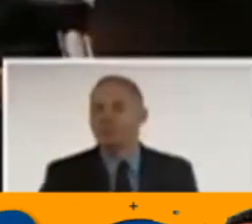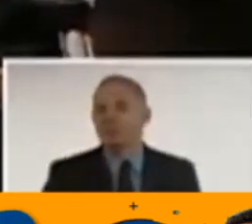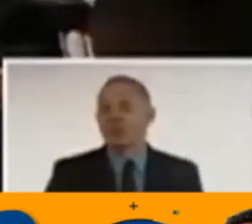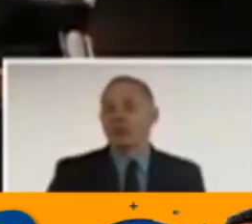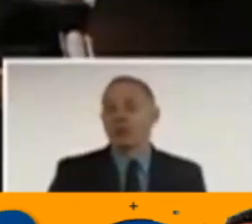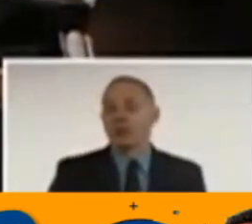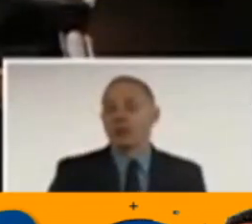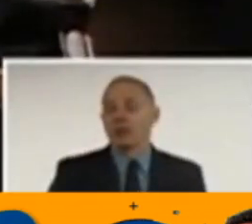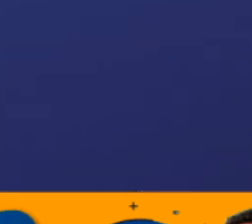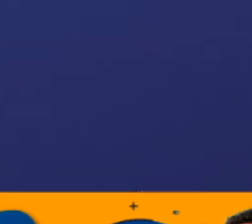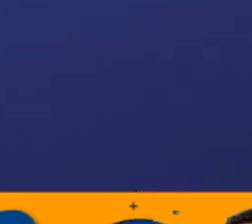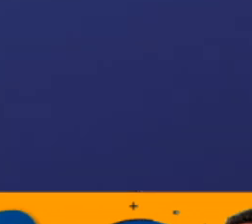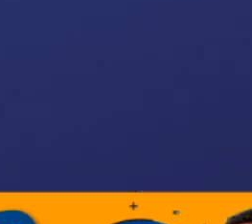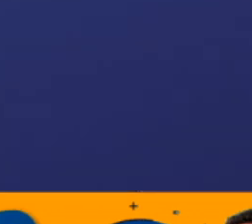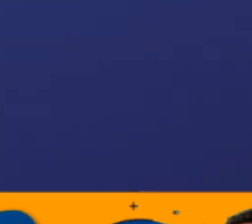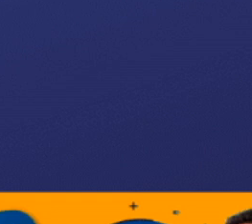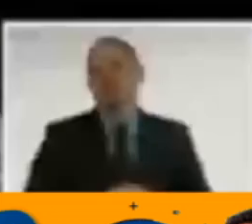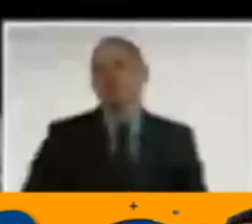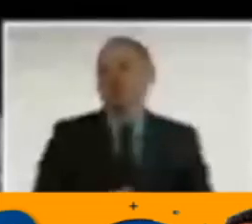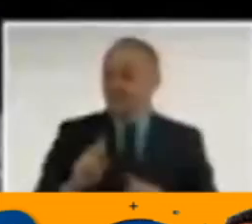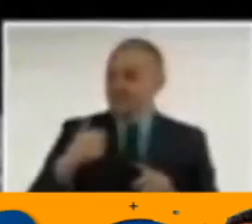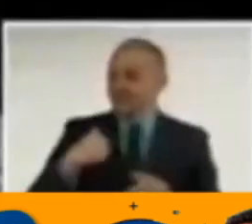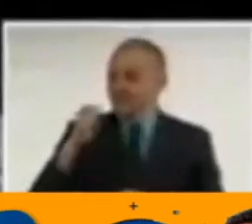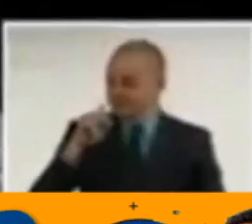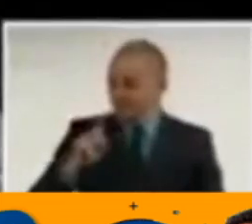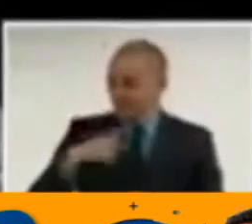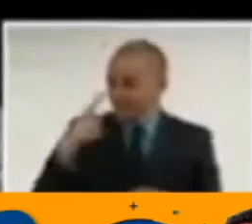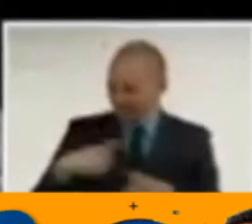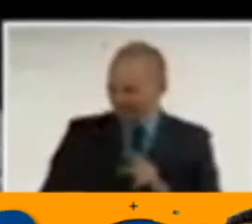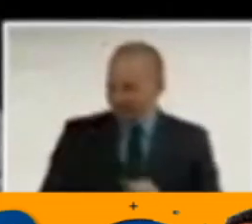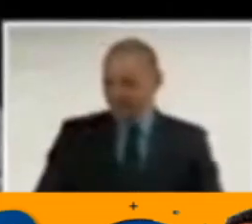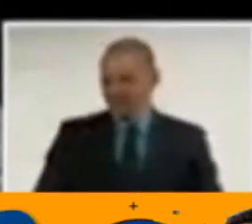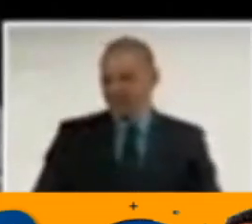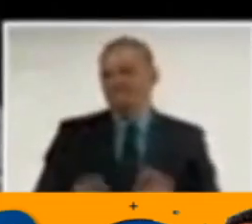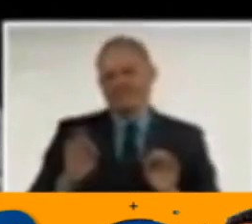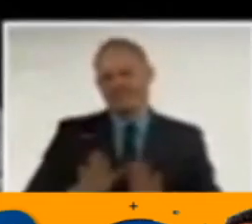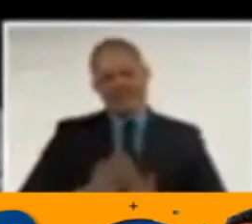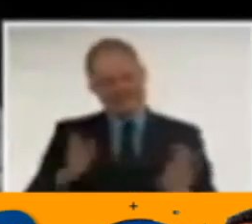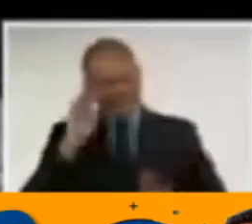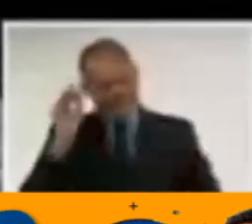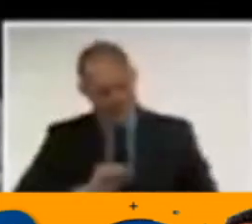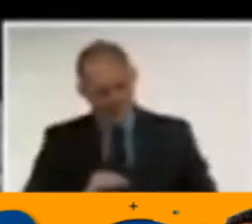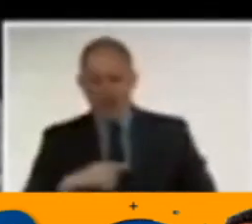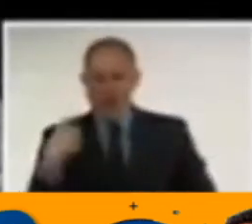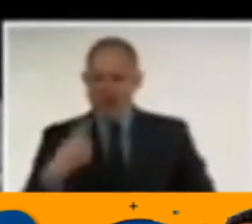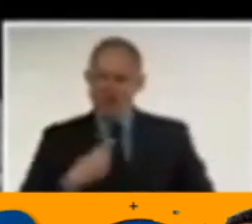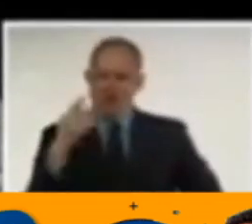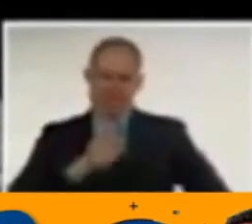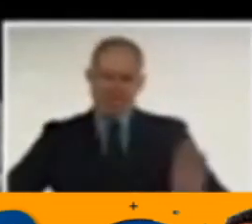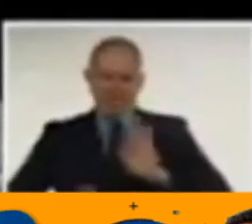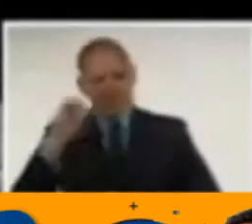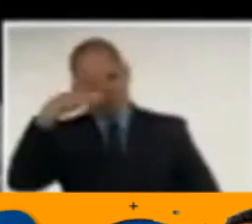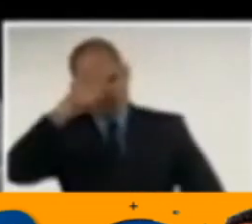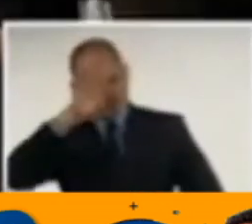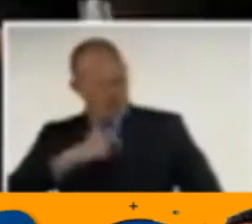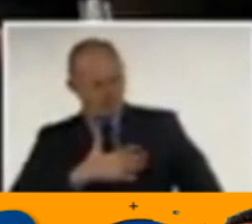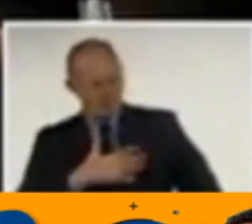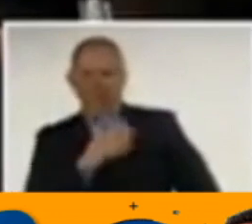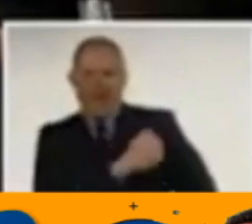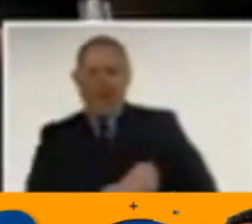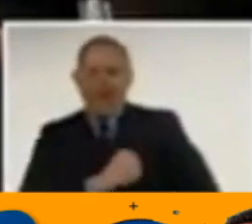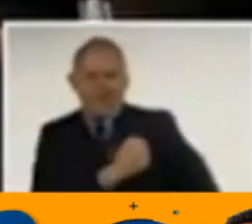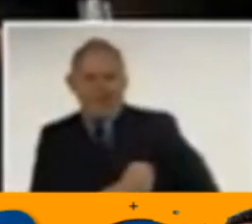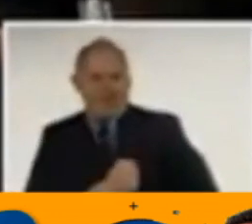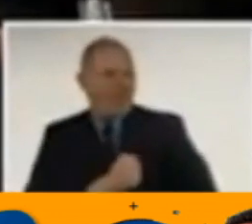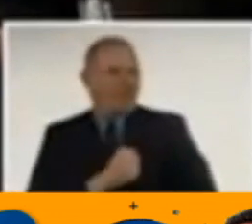primero por partir del Patriotismo ese sentimiento de ese amor se puede